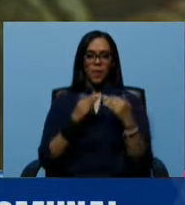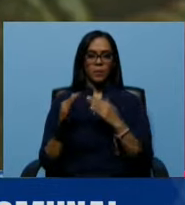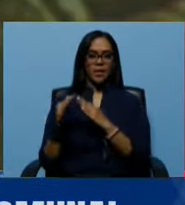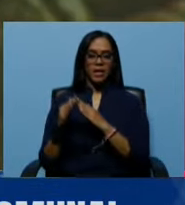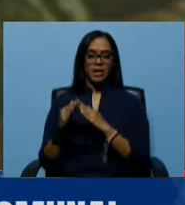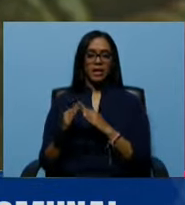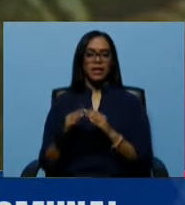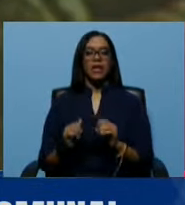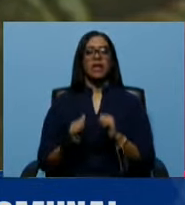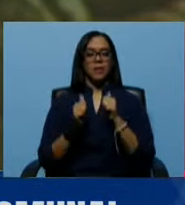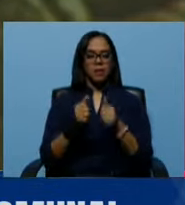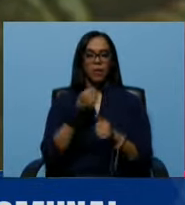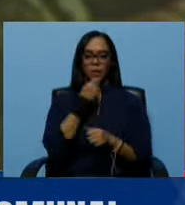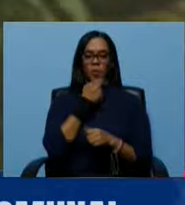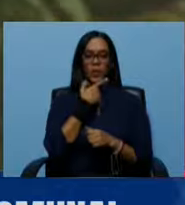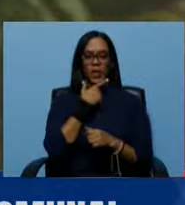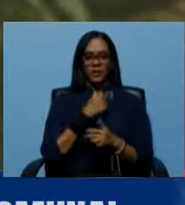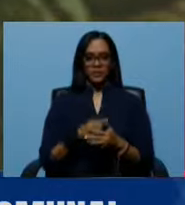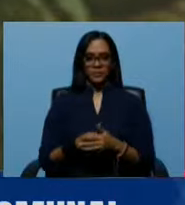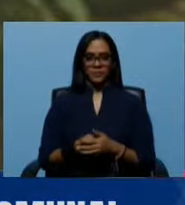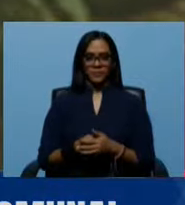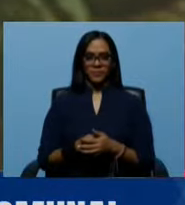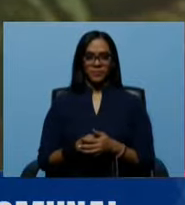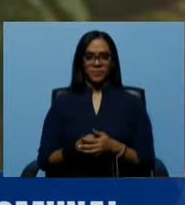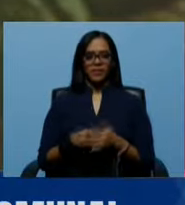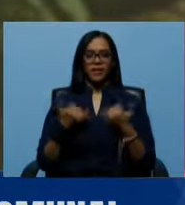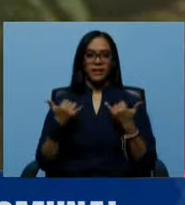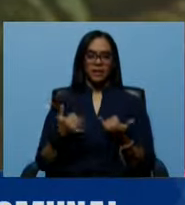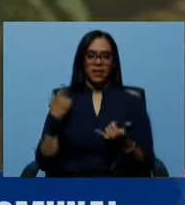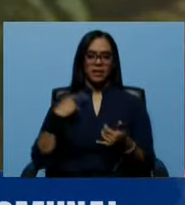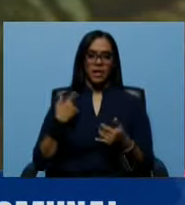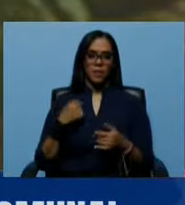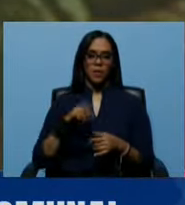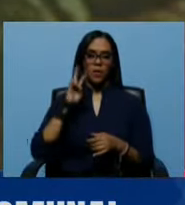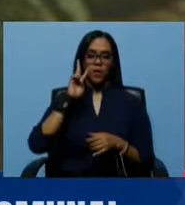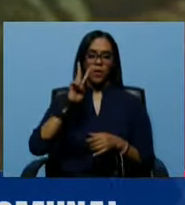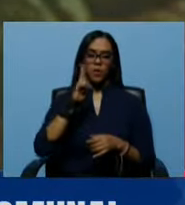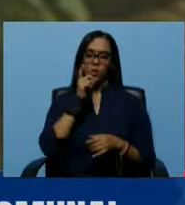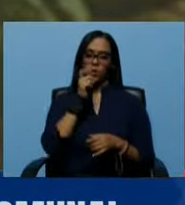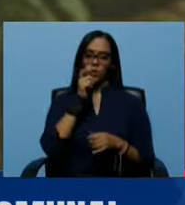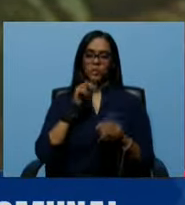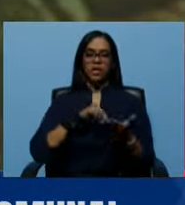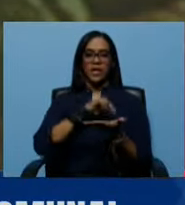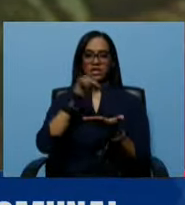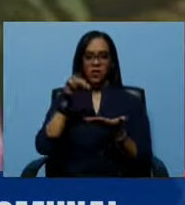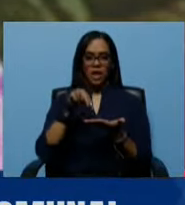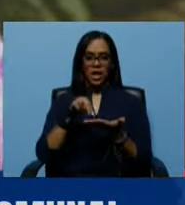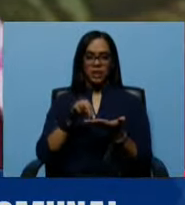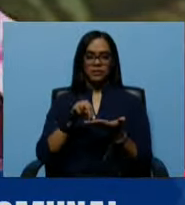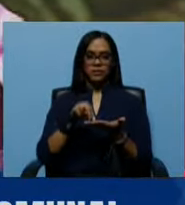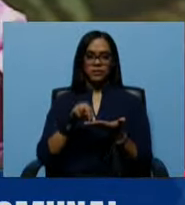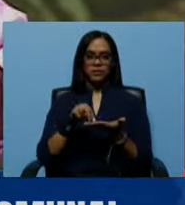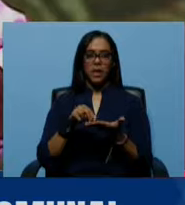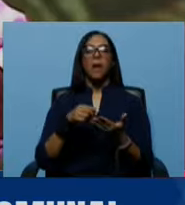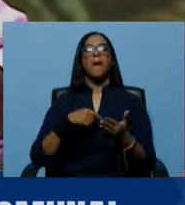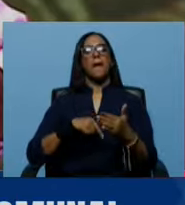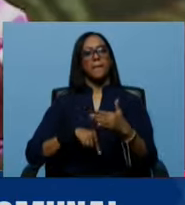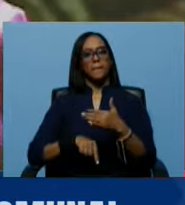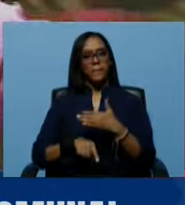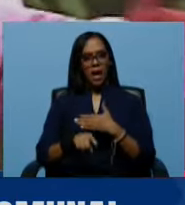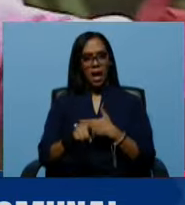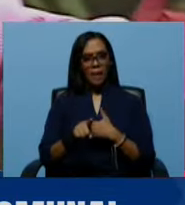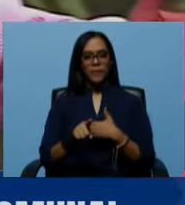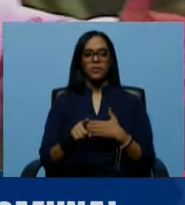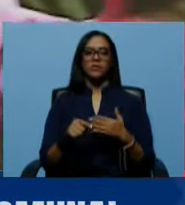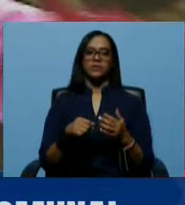ha arrancado muy bonito. Ya llevamos 2 consultas nacionales. Vamos ahora,